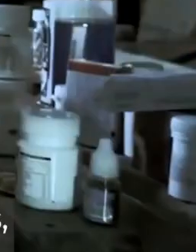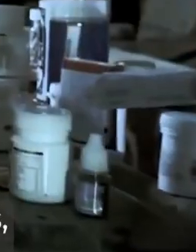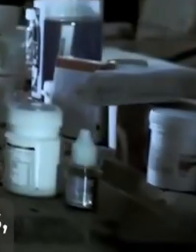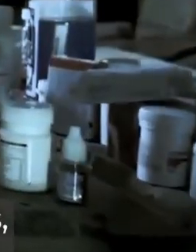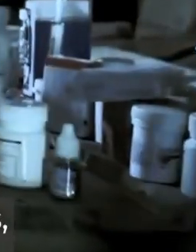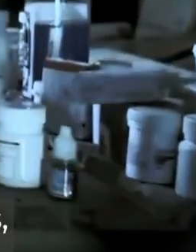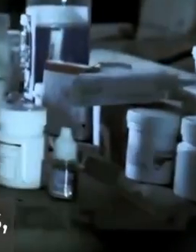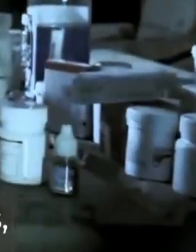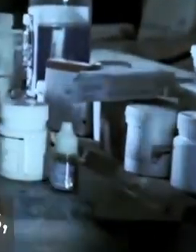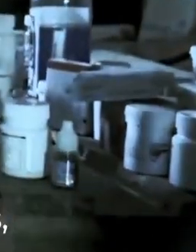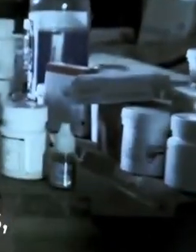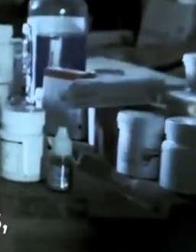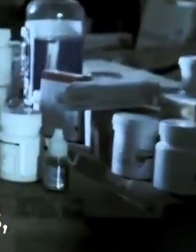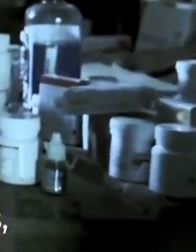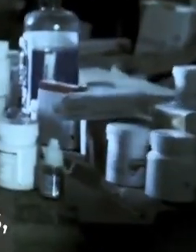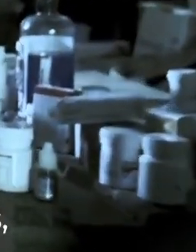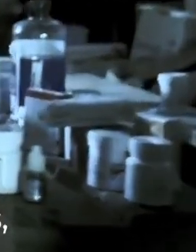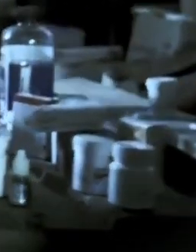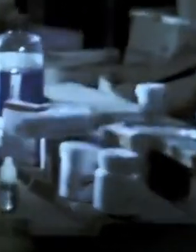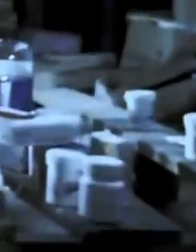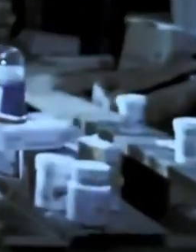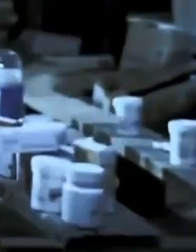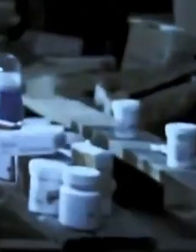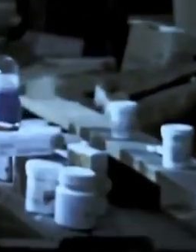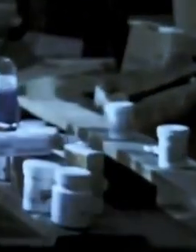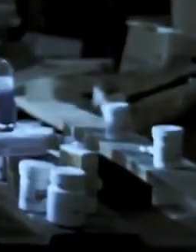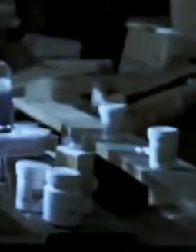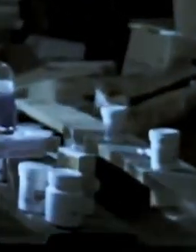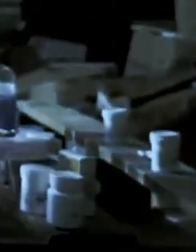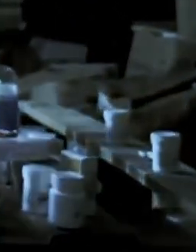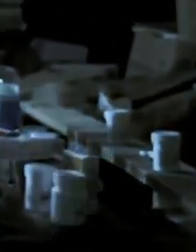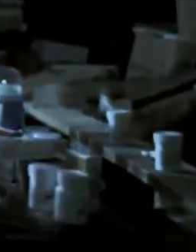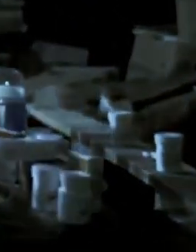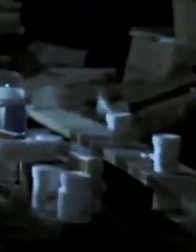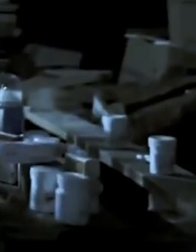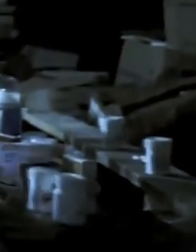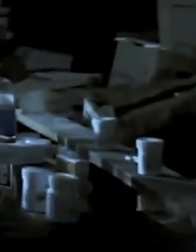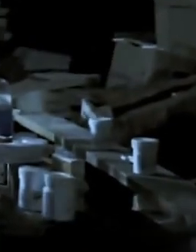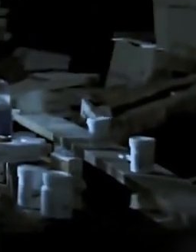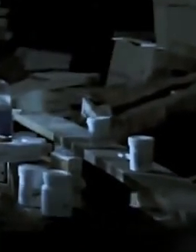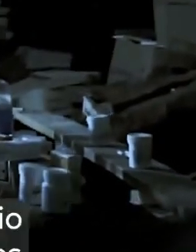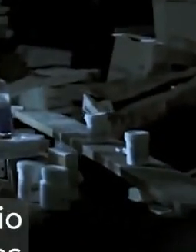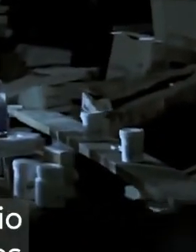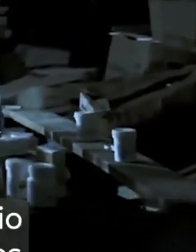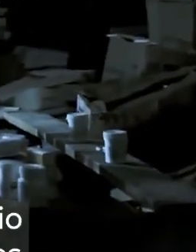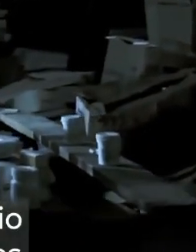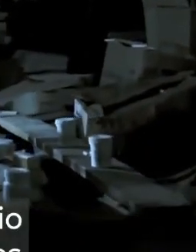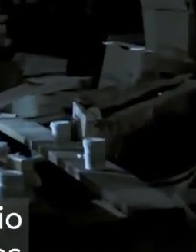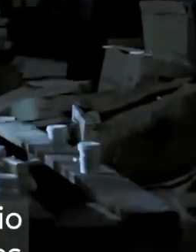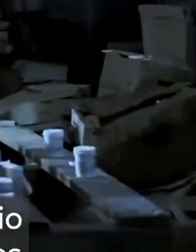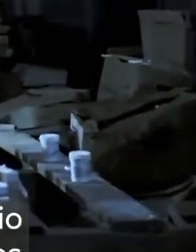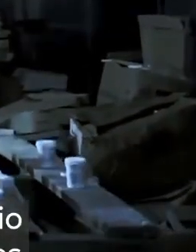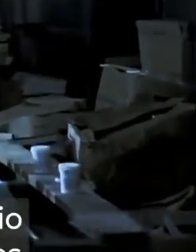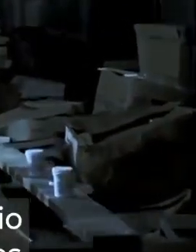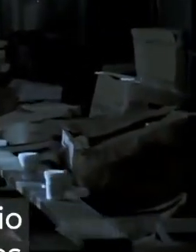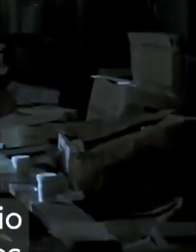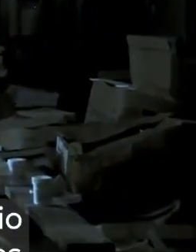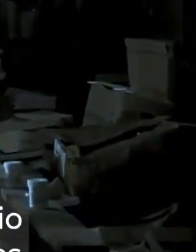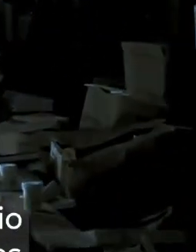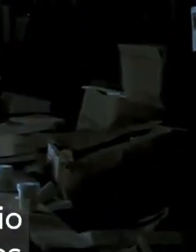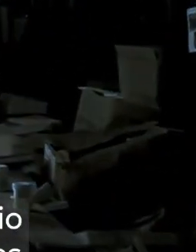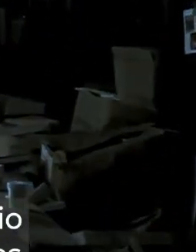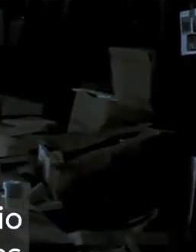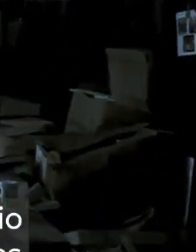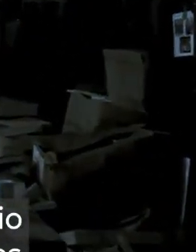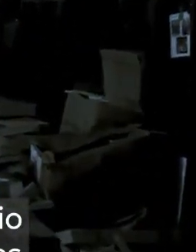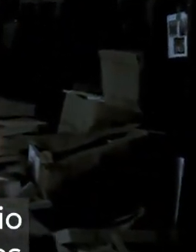Lamentablemente, por varios años, una buena parte de la compra y distribución de medicamentos sin control sanitario circularon por el país en contubernio